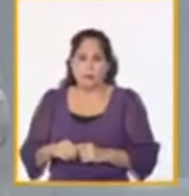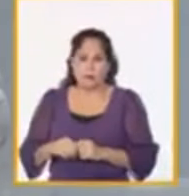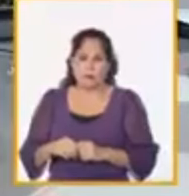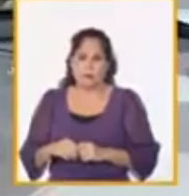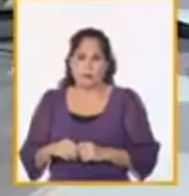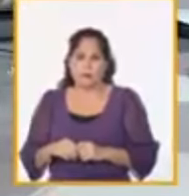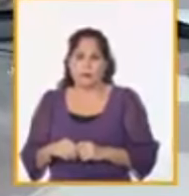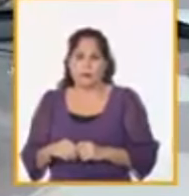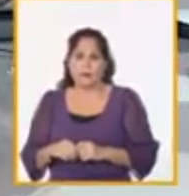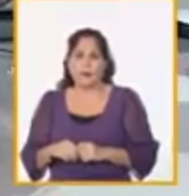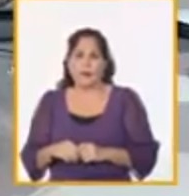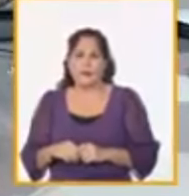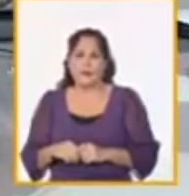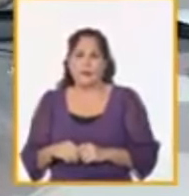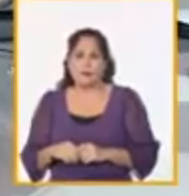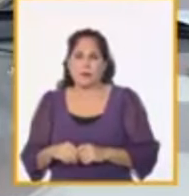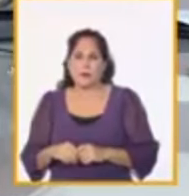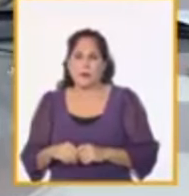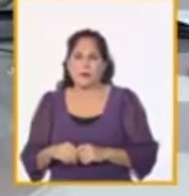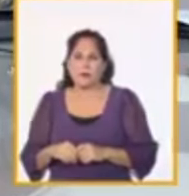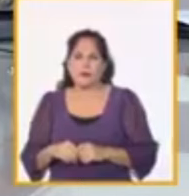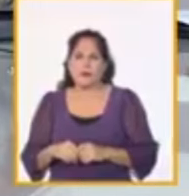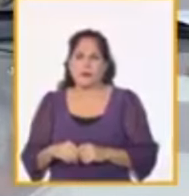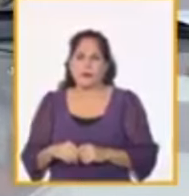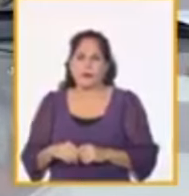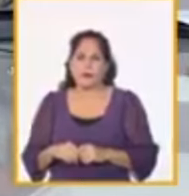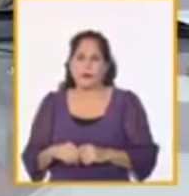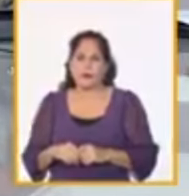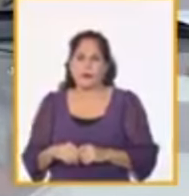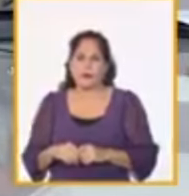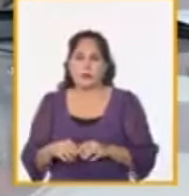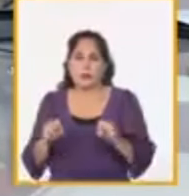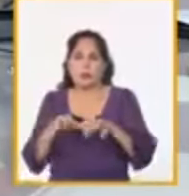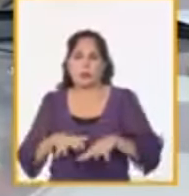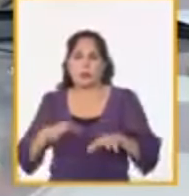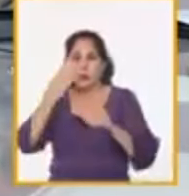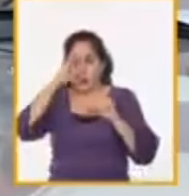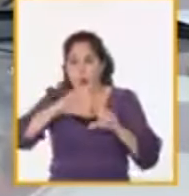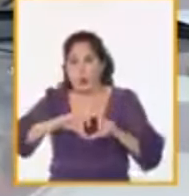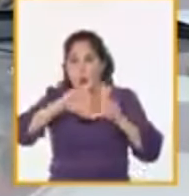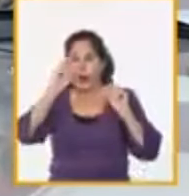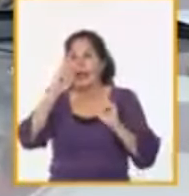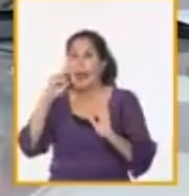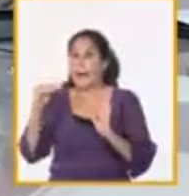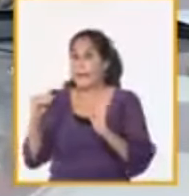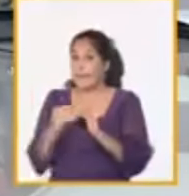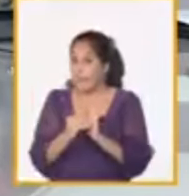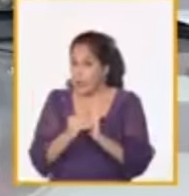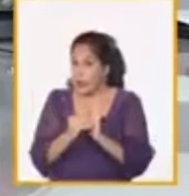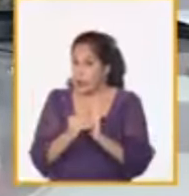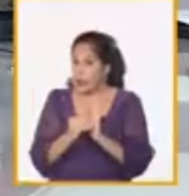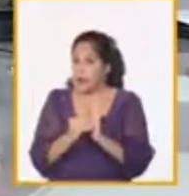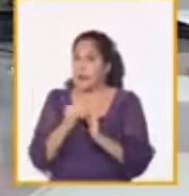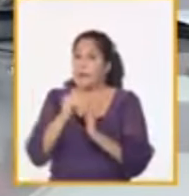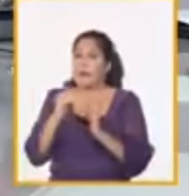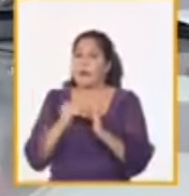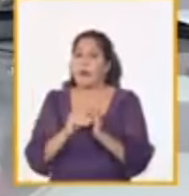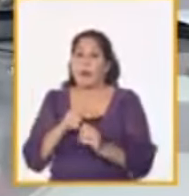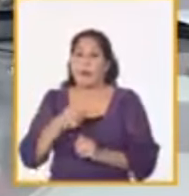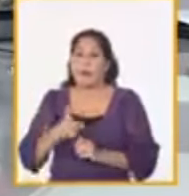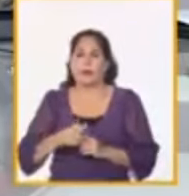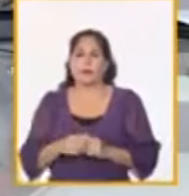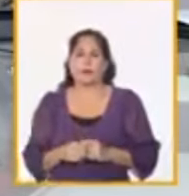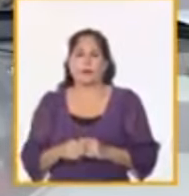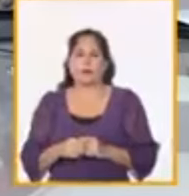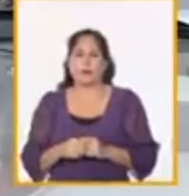Ahora, es una cifra que uno puede decir, bueno, en medio de las condiciones del país, 3.200 millones de pesos para inversión,